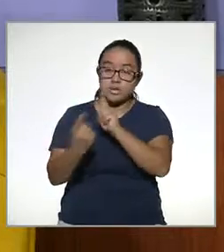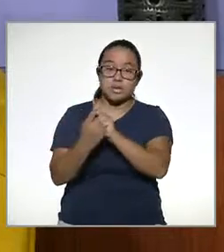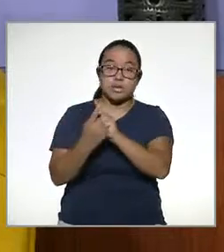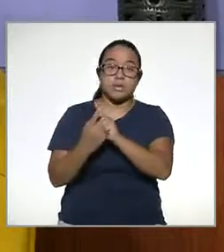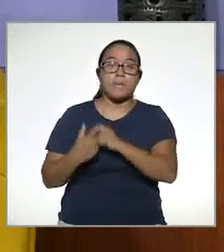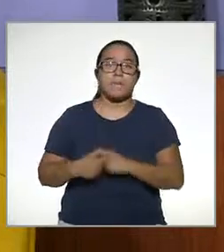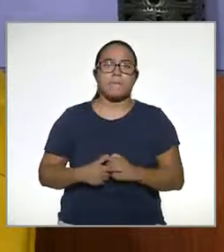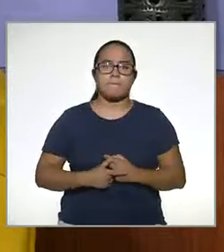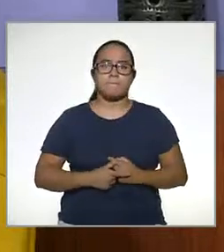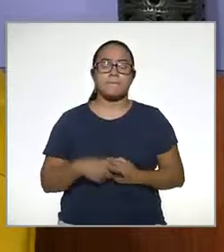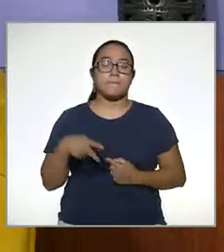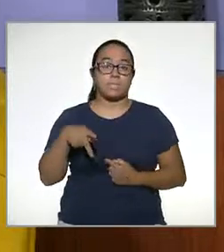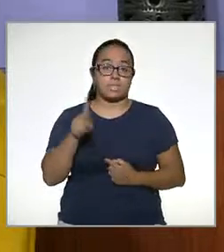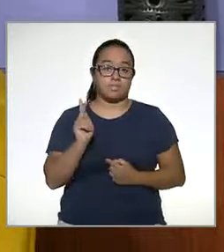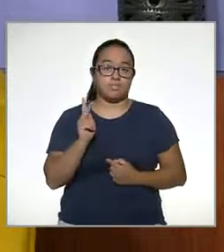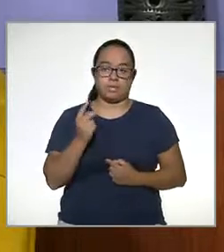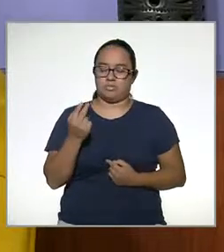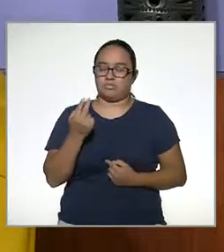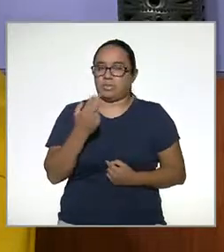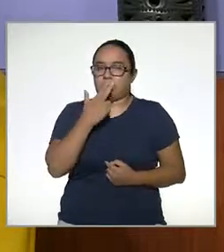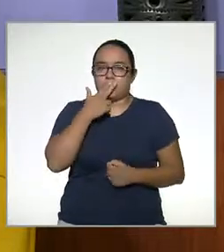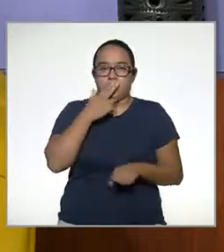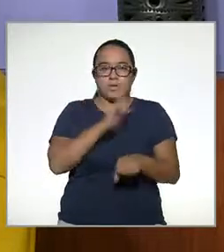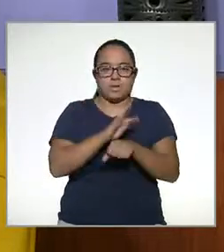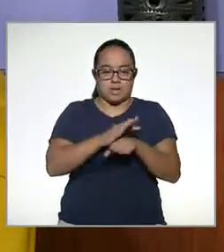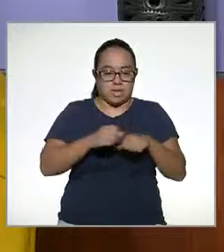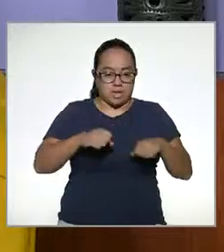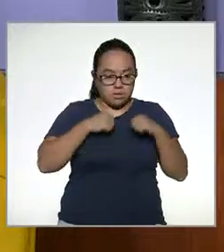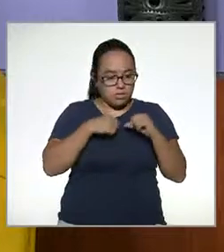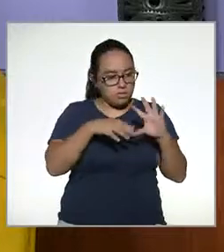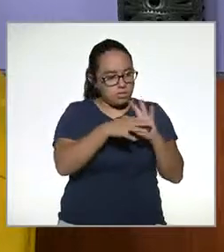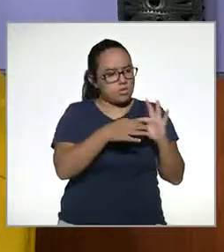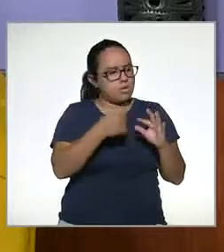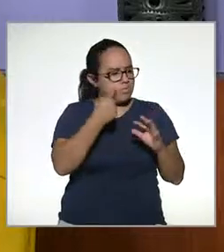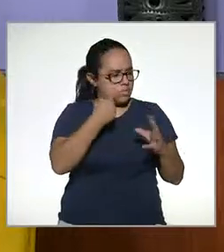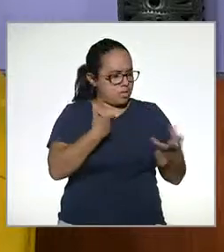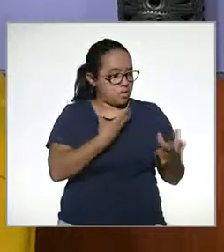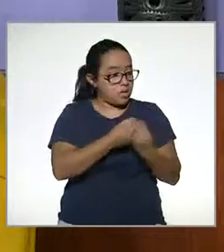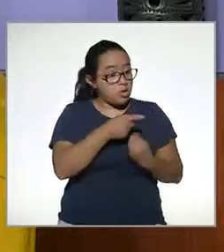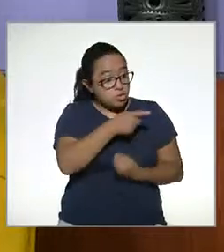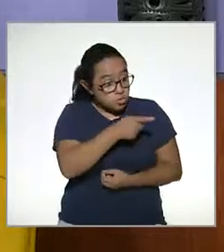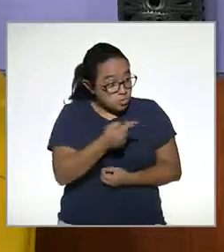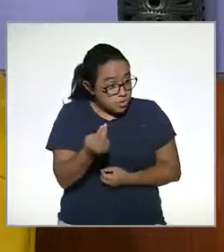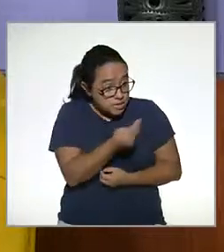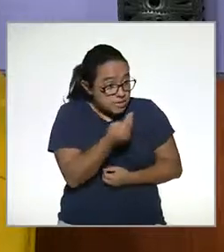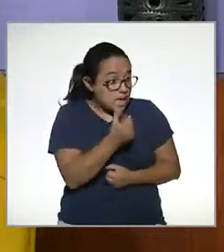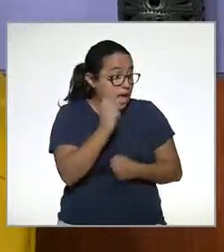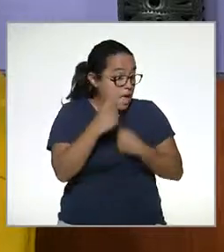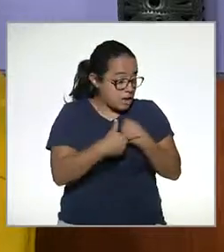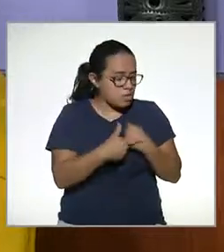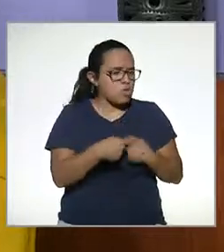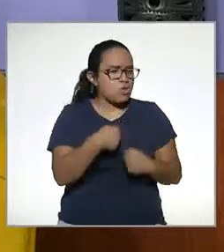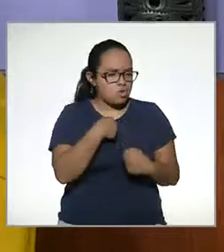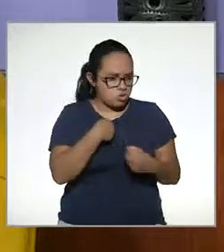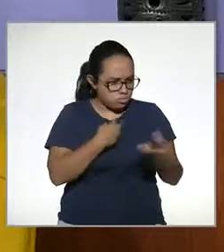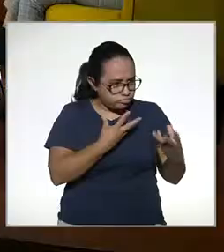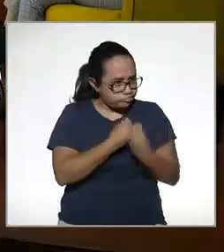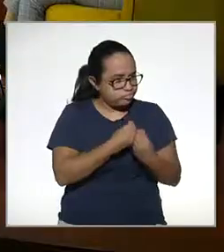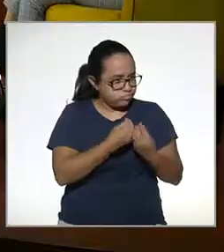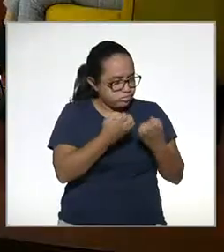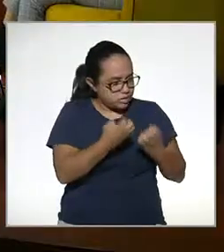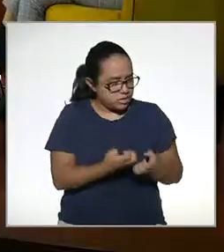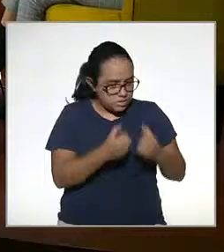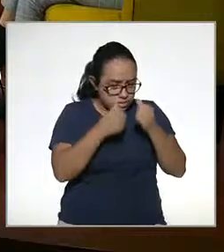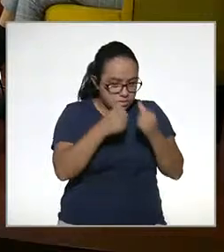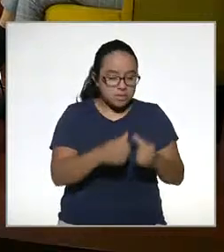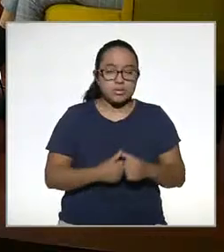posible y es de mucha ayuda poderle decir a un adolescente, aquí estoy, cuando tú necesites que de alguna manera te escuche, ¿no? De hecho,